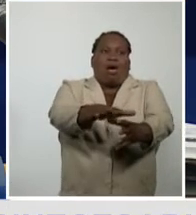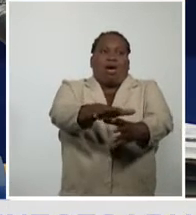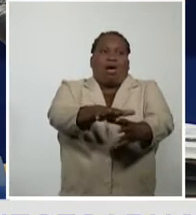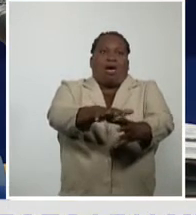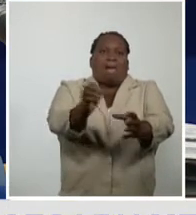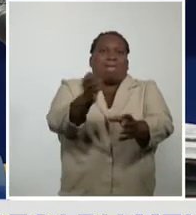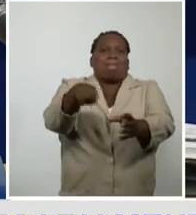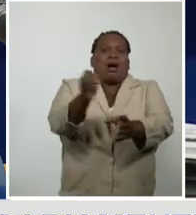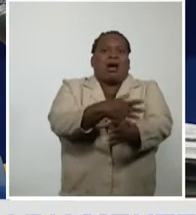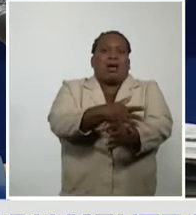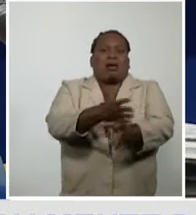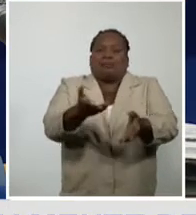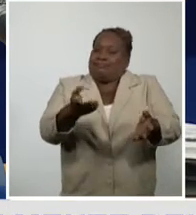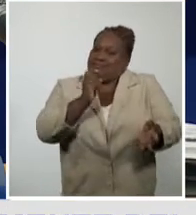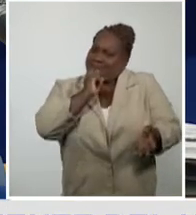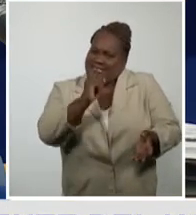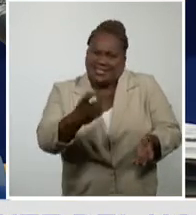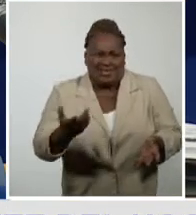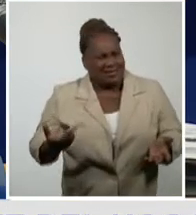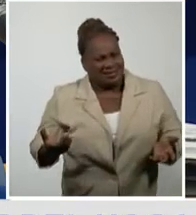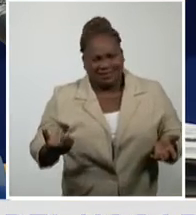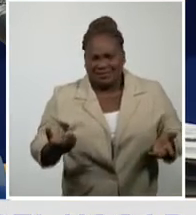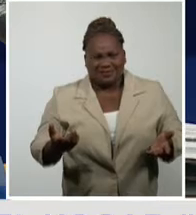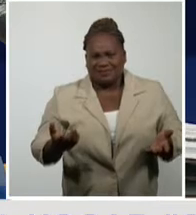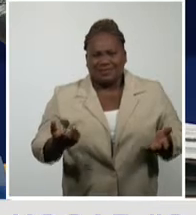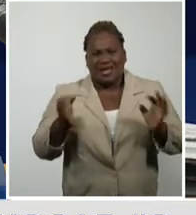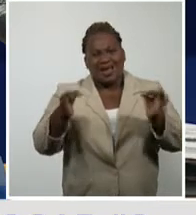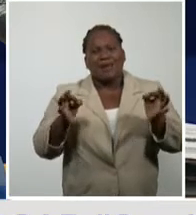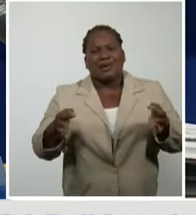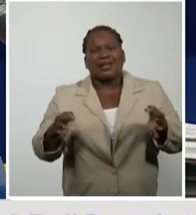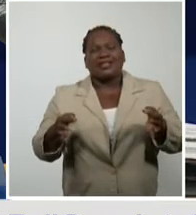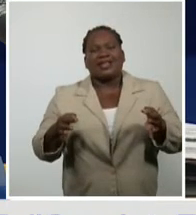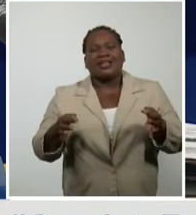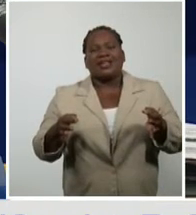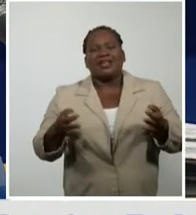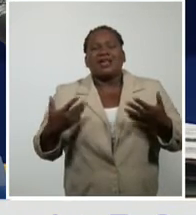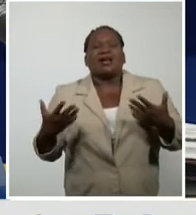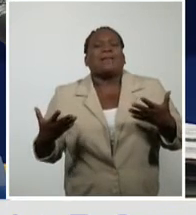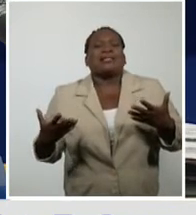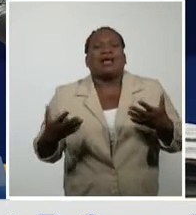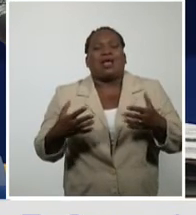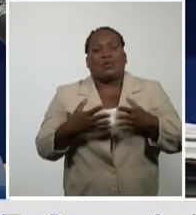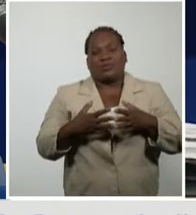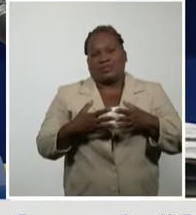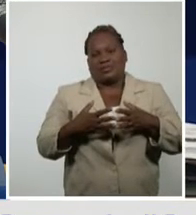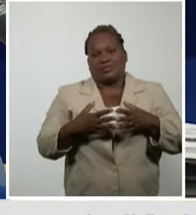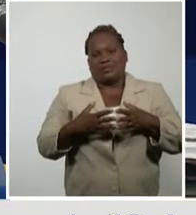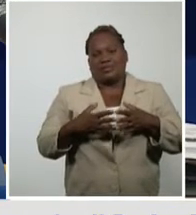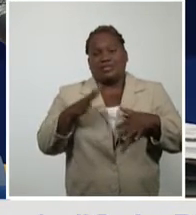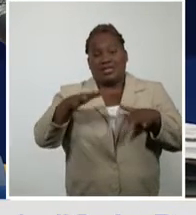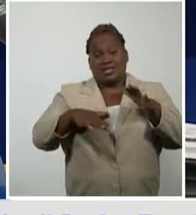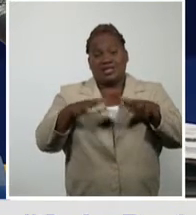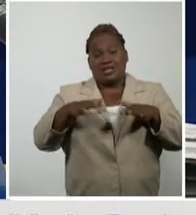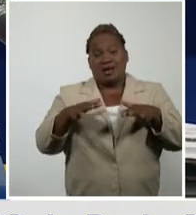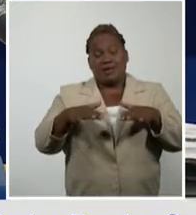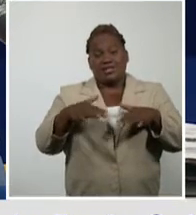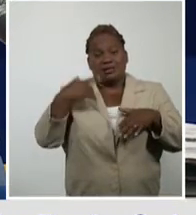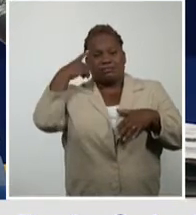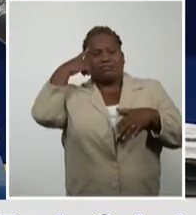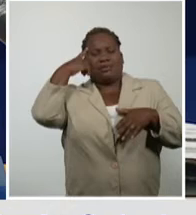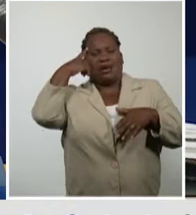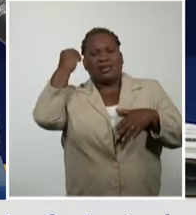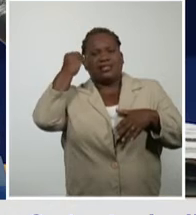verdad. Realmente, ¿qué es lo que ha pasado, no? Y es lo que a veces nos sentamos a